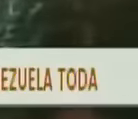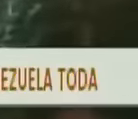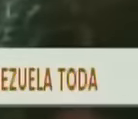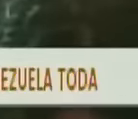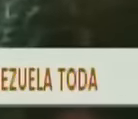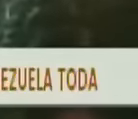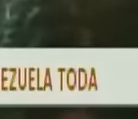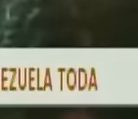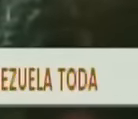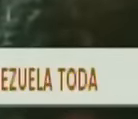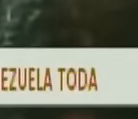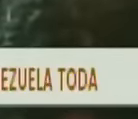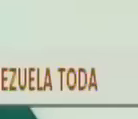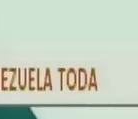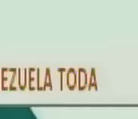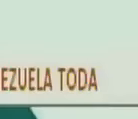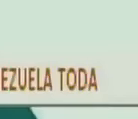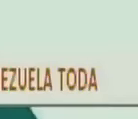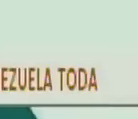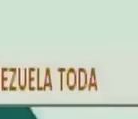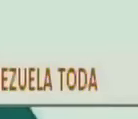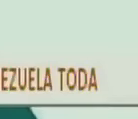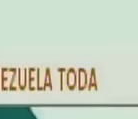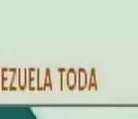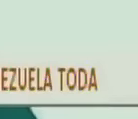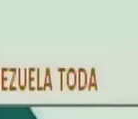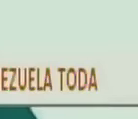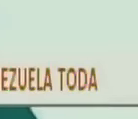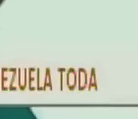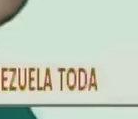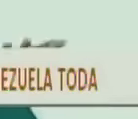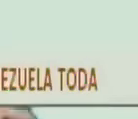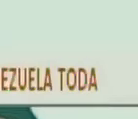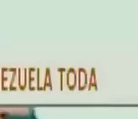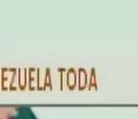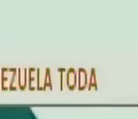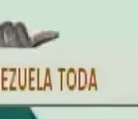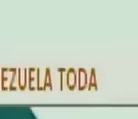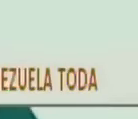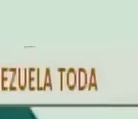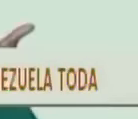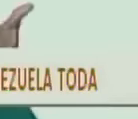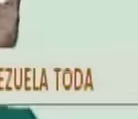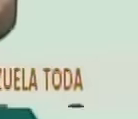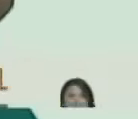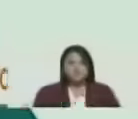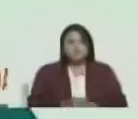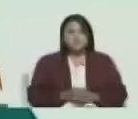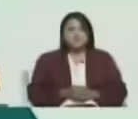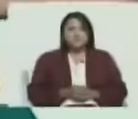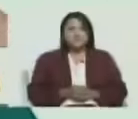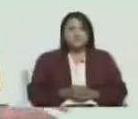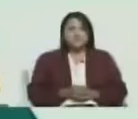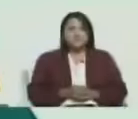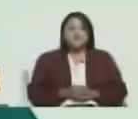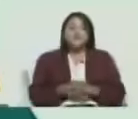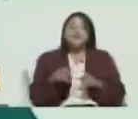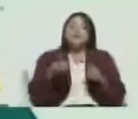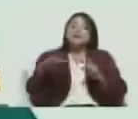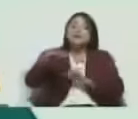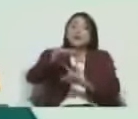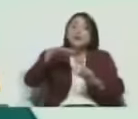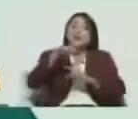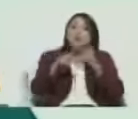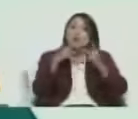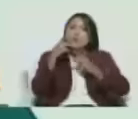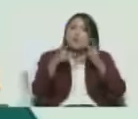del Esequibo, cómo las formas de expresarse de la juventud van más allá, no solamente de los espacios políticos, como